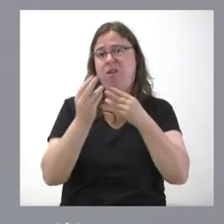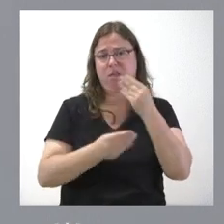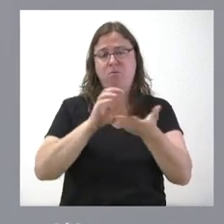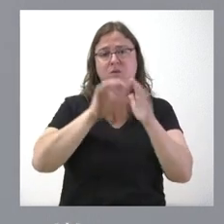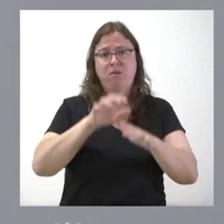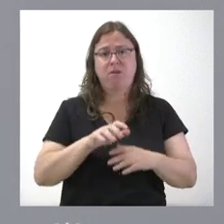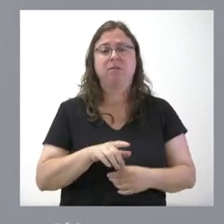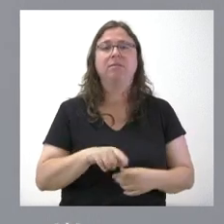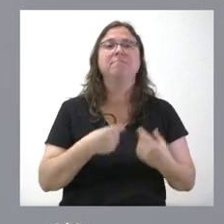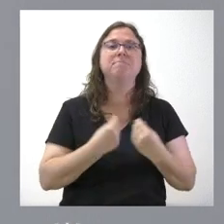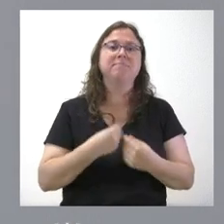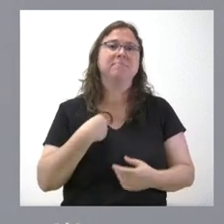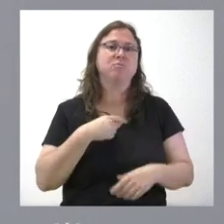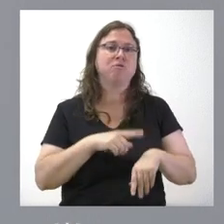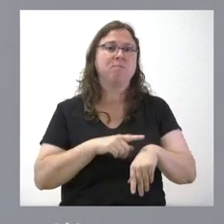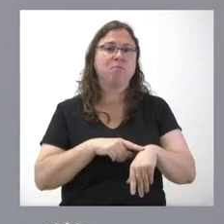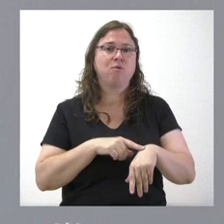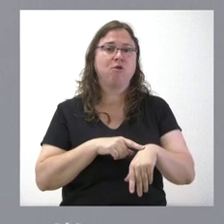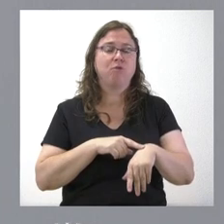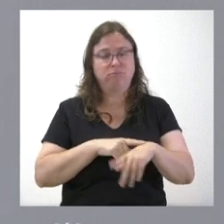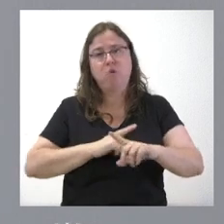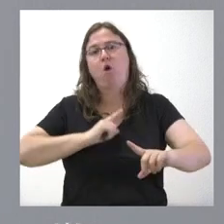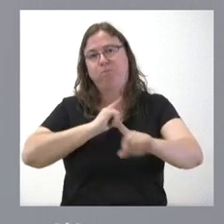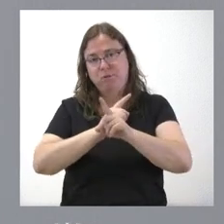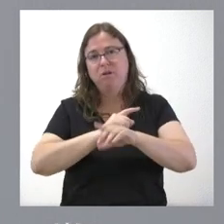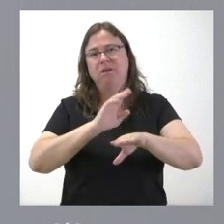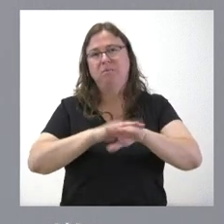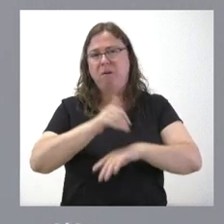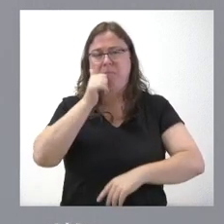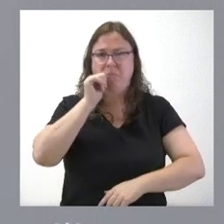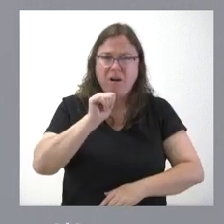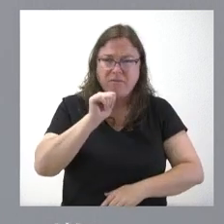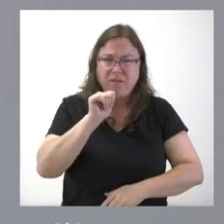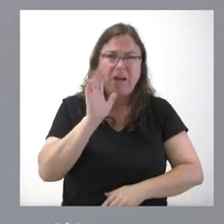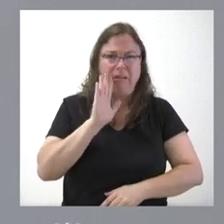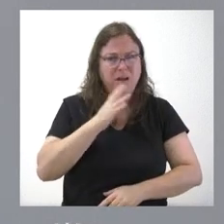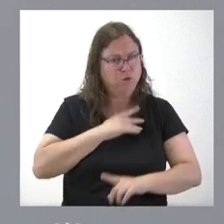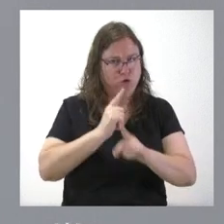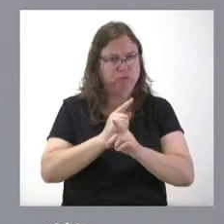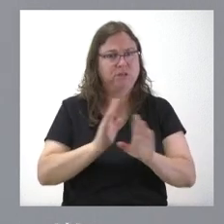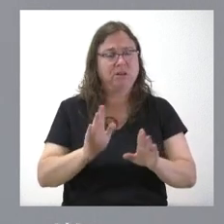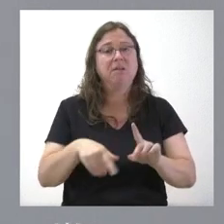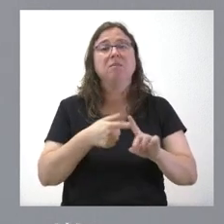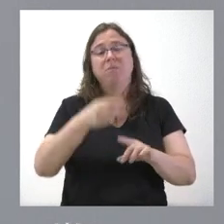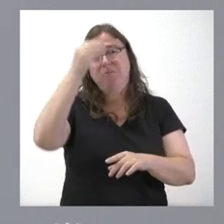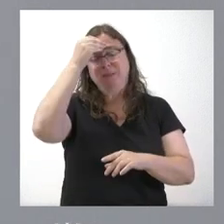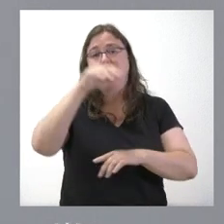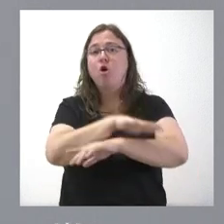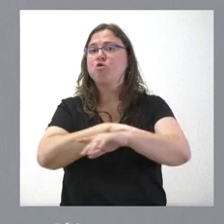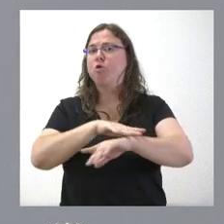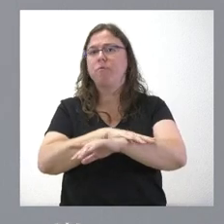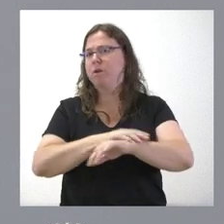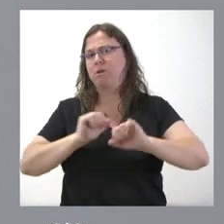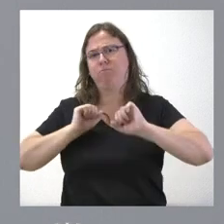León con el hecho de nuestra oposición a la existencia de mafias ilegales creemos también que el gobierno tiene que luchar contra